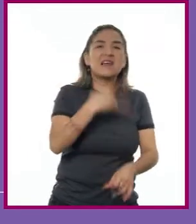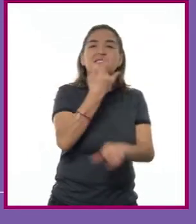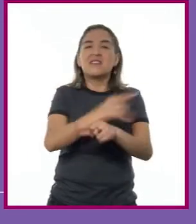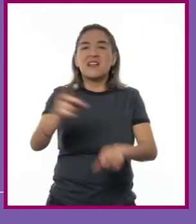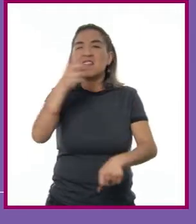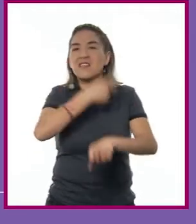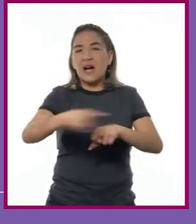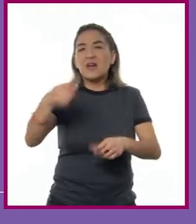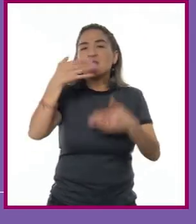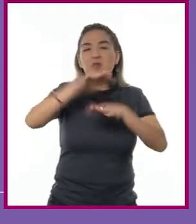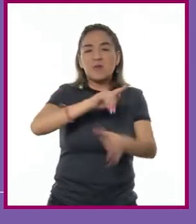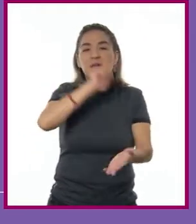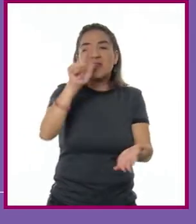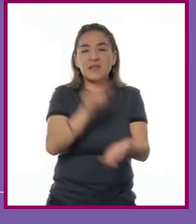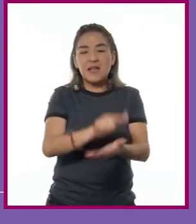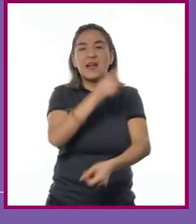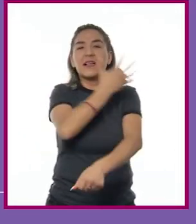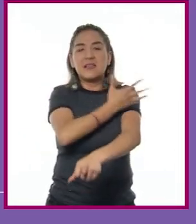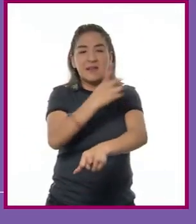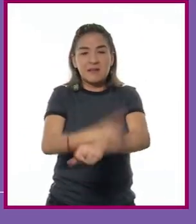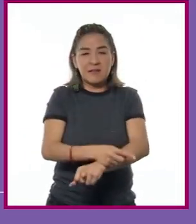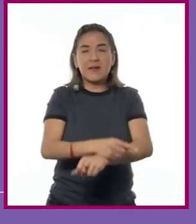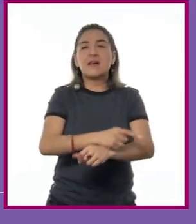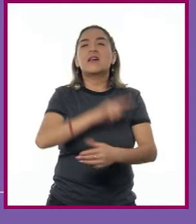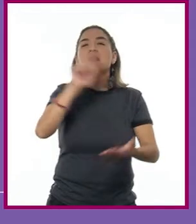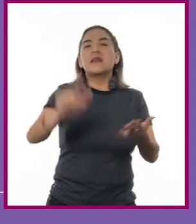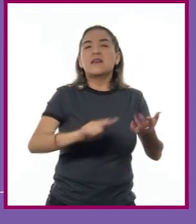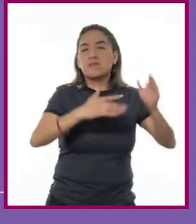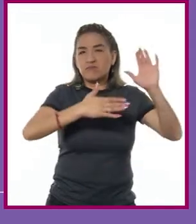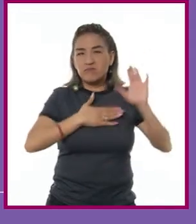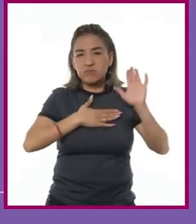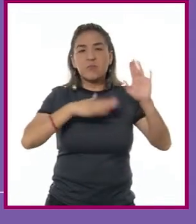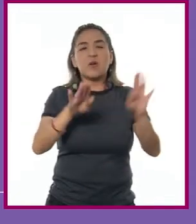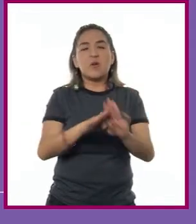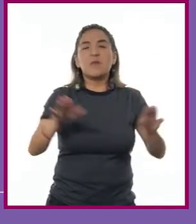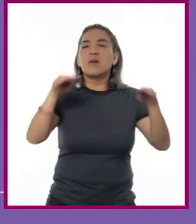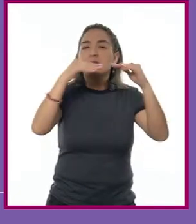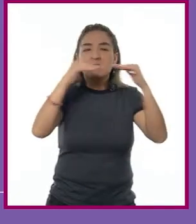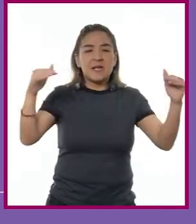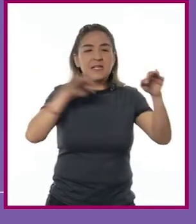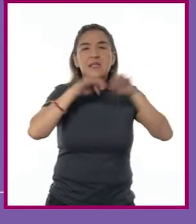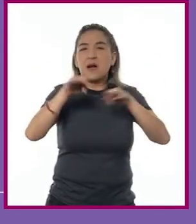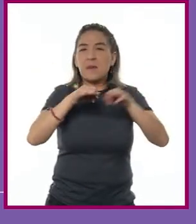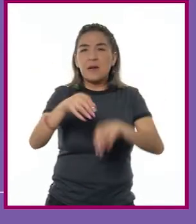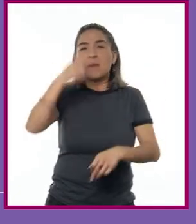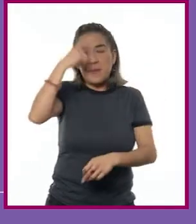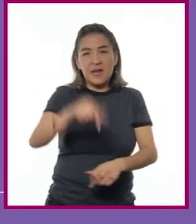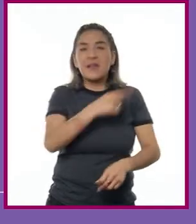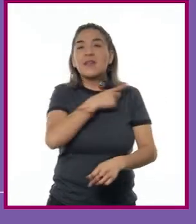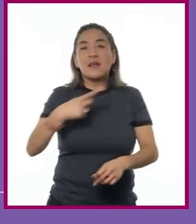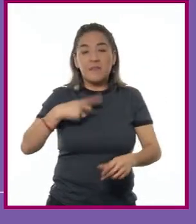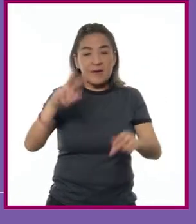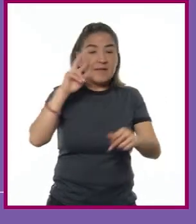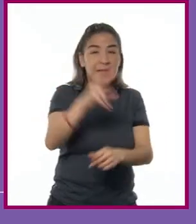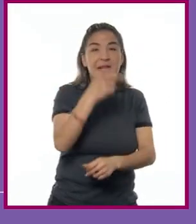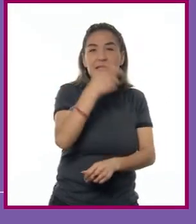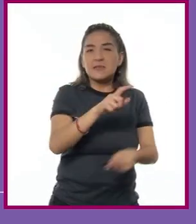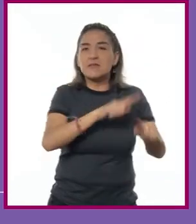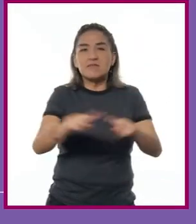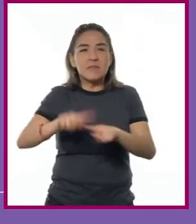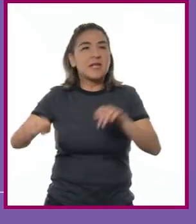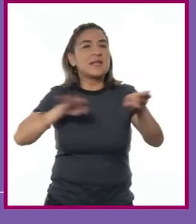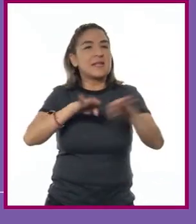la legalidad, honradez, lealtad, imparcialidad y eficiencia que deben observar en el desempeño de